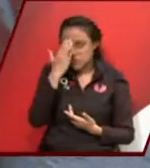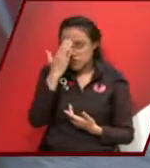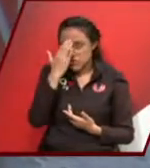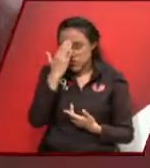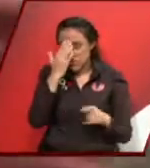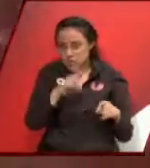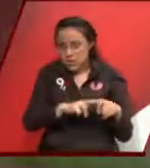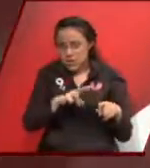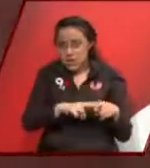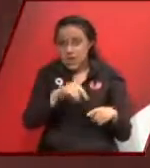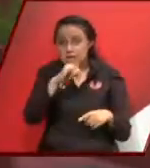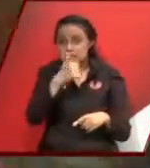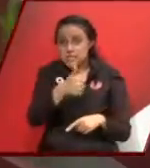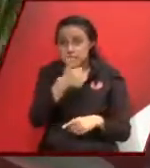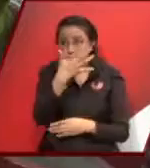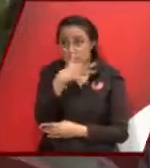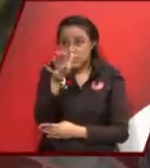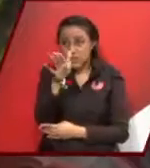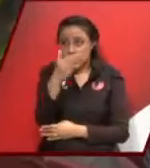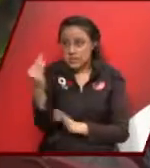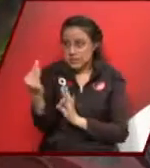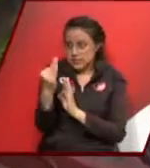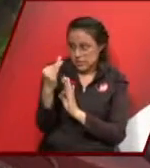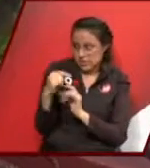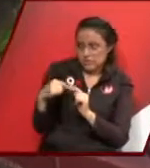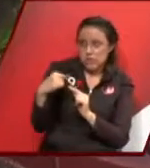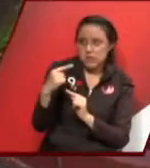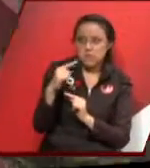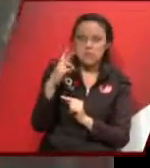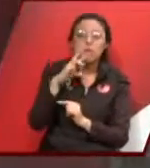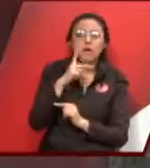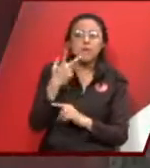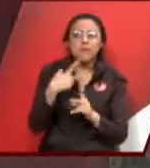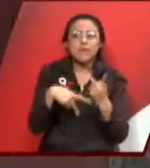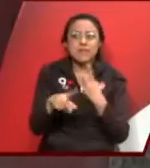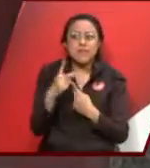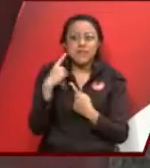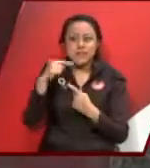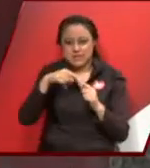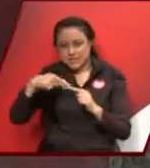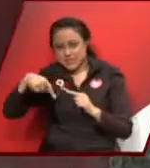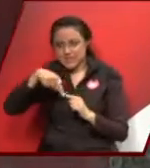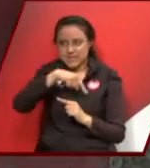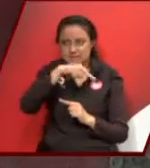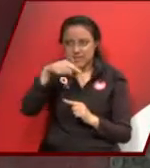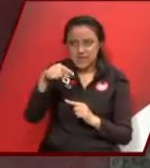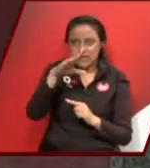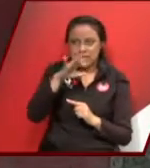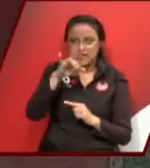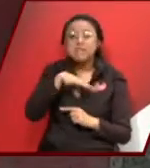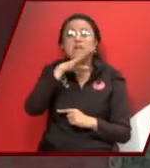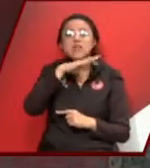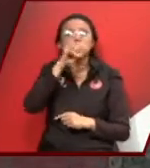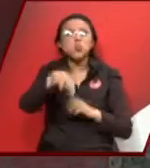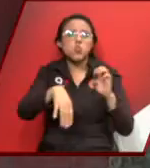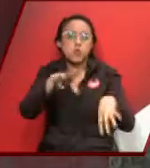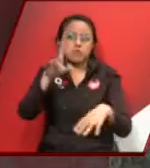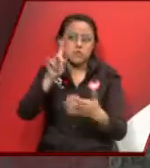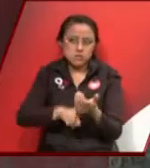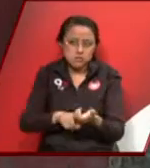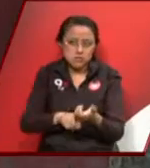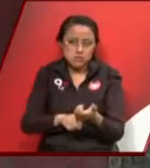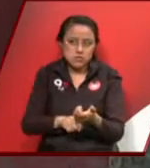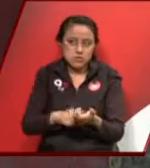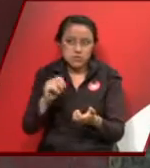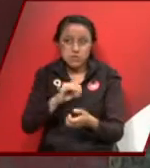parque de las 6 maneras que está exactamente enfrente se viene a divertir en el laberinto de macetones de basura que si